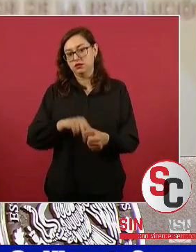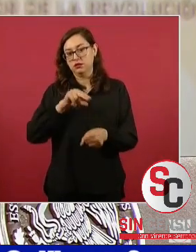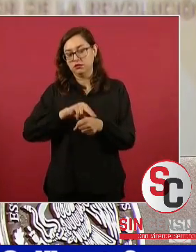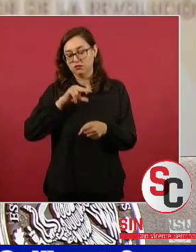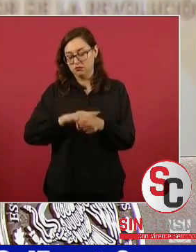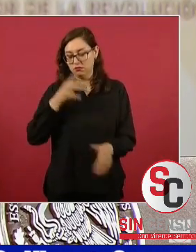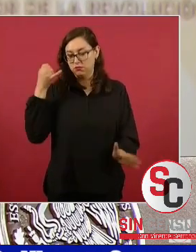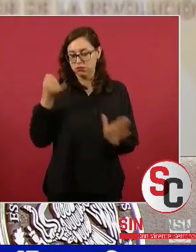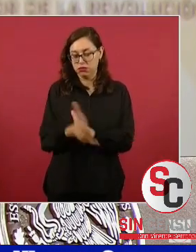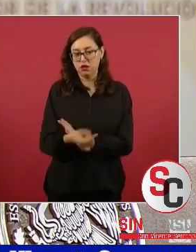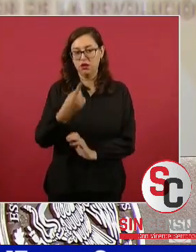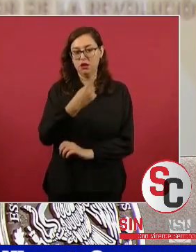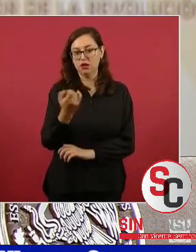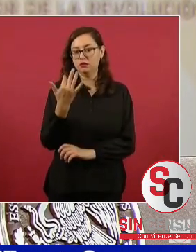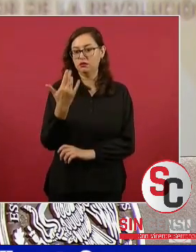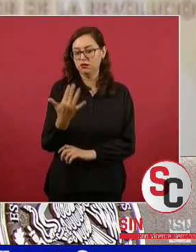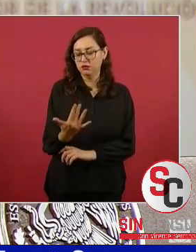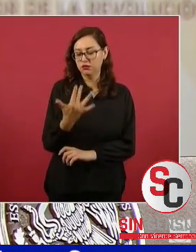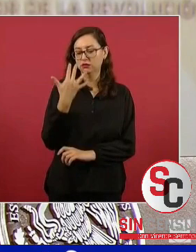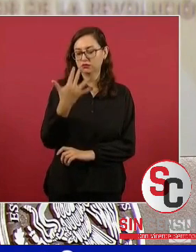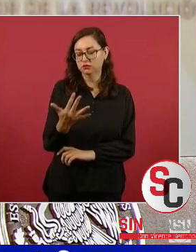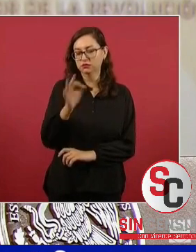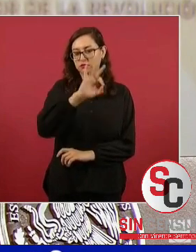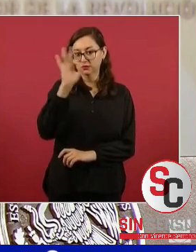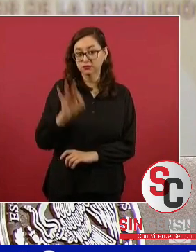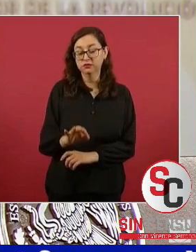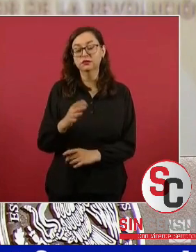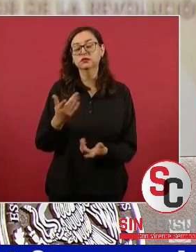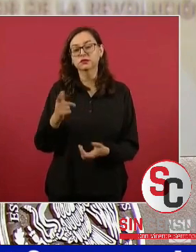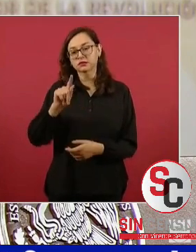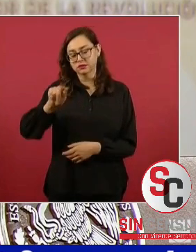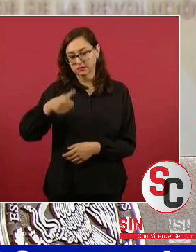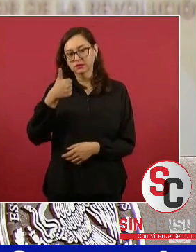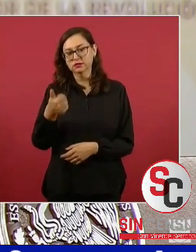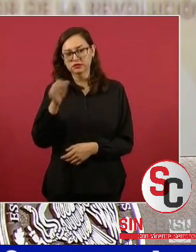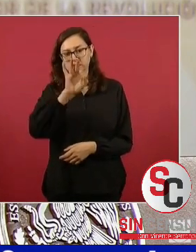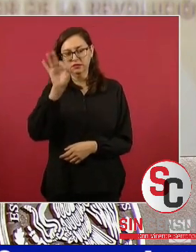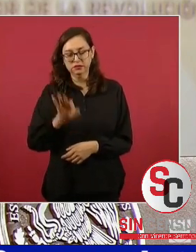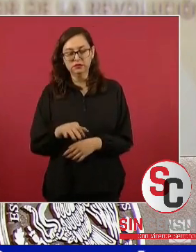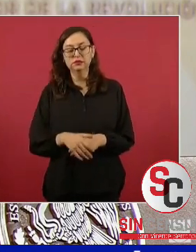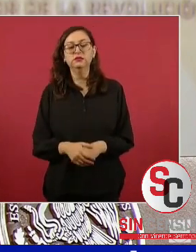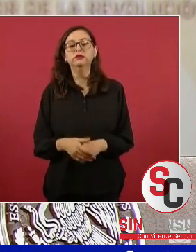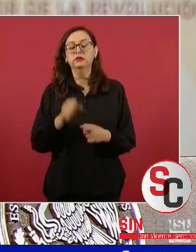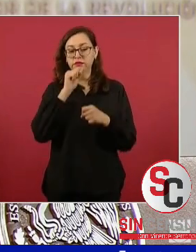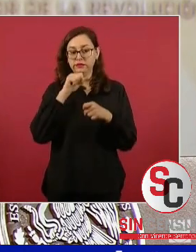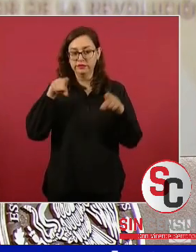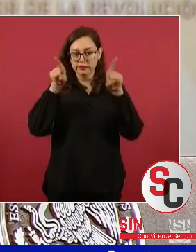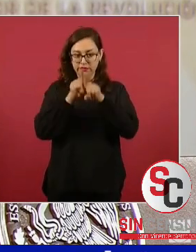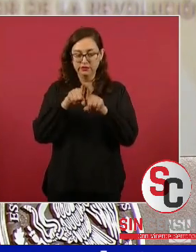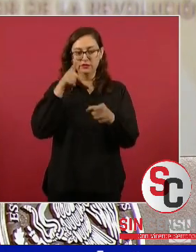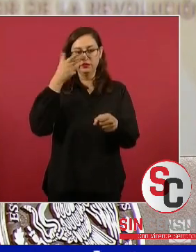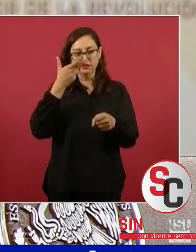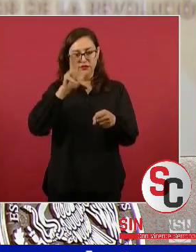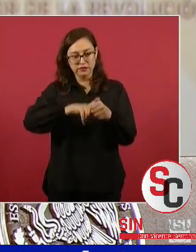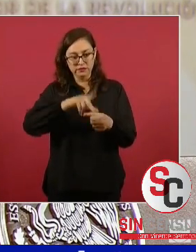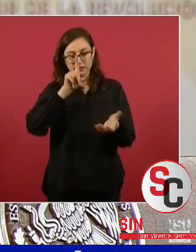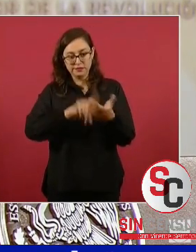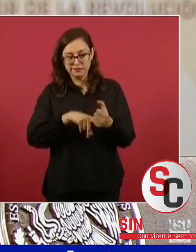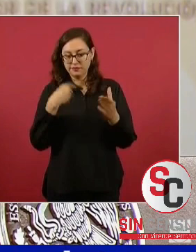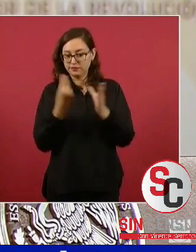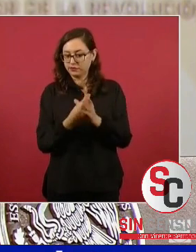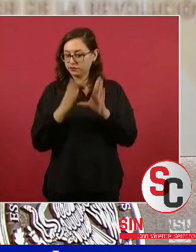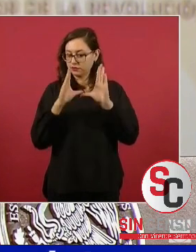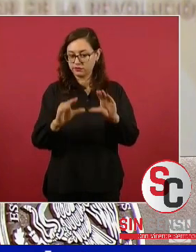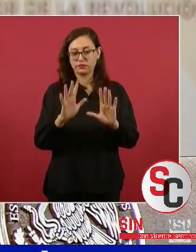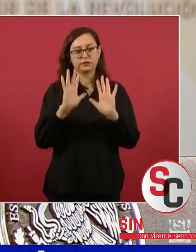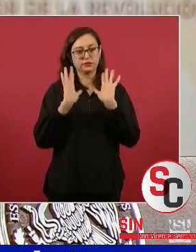en los hospitales, tenemos una cobertura del 76%. También el 100% del personal en hospitales ya ha sido capacitado. Y